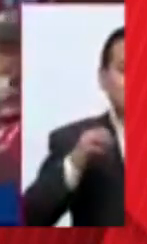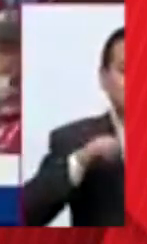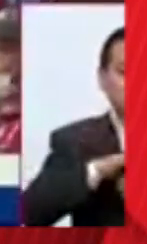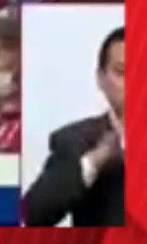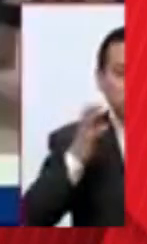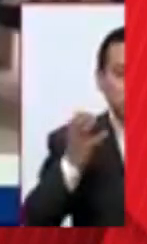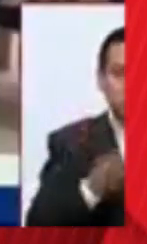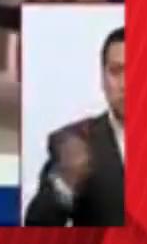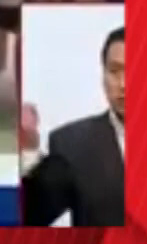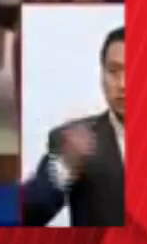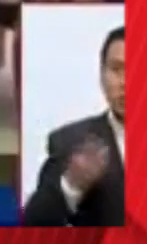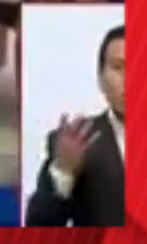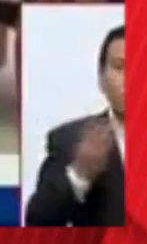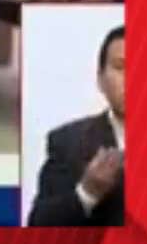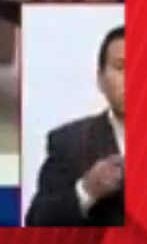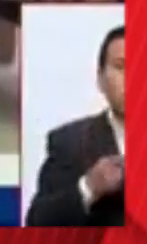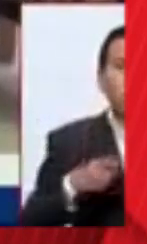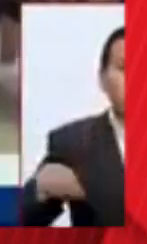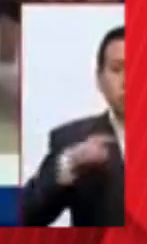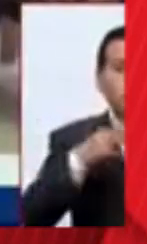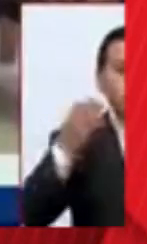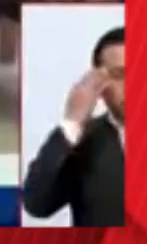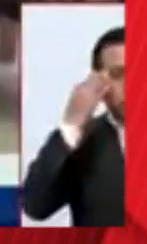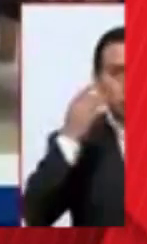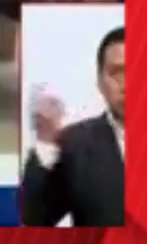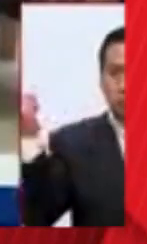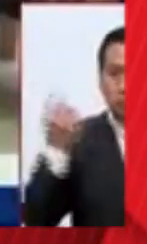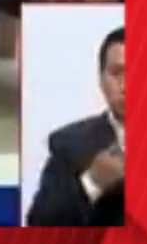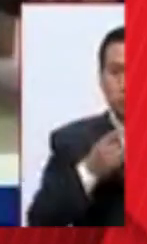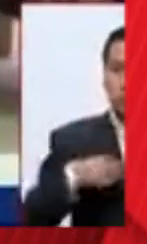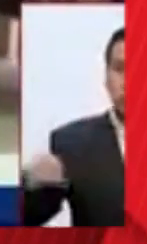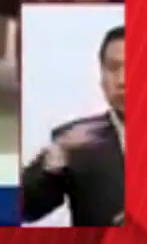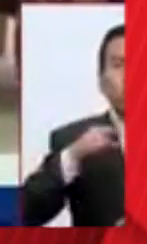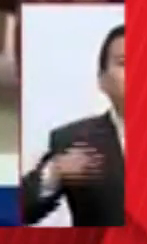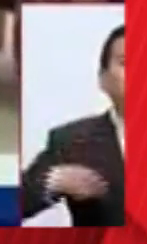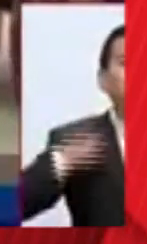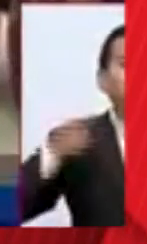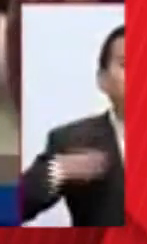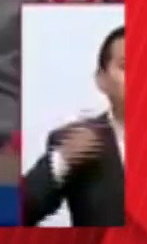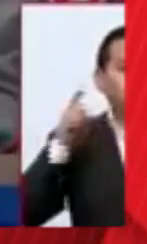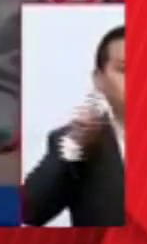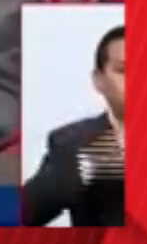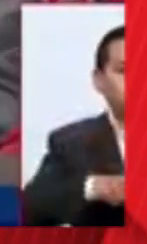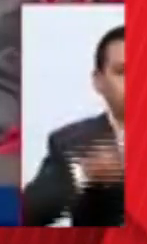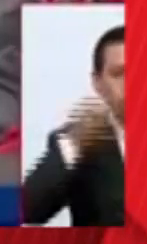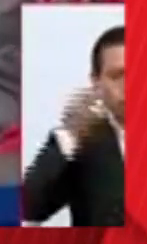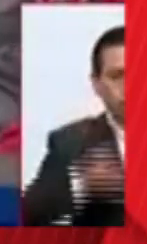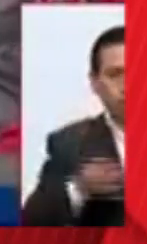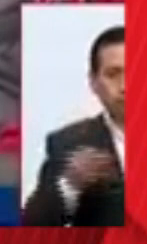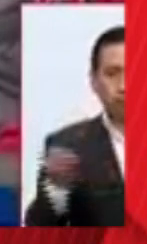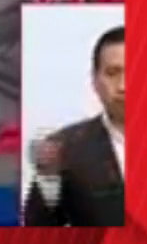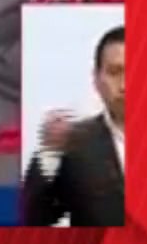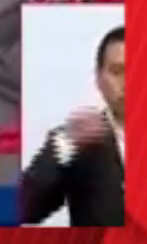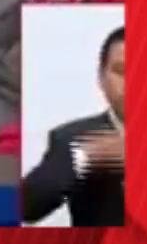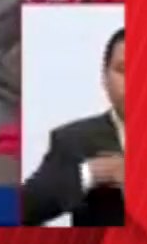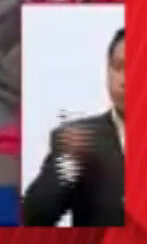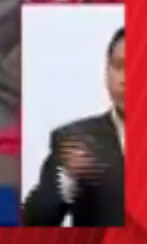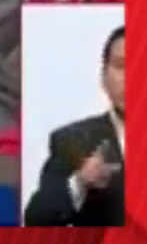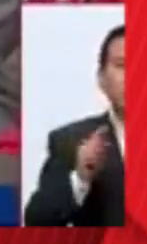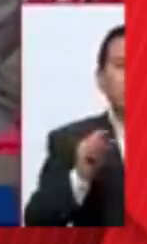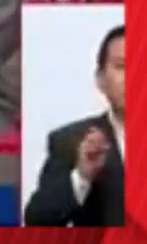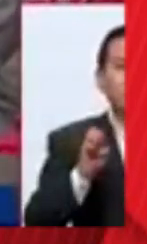participar poca gente, pero quiero que sepa, van a participar los militantes legalmente inscritos al Tribunal Supremo